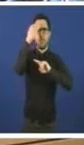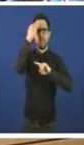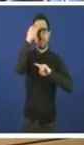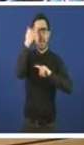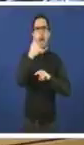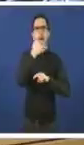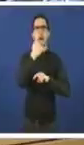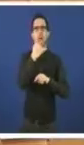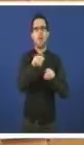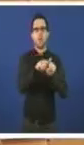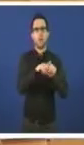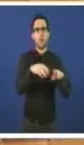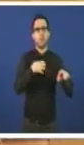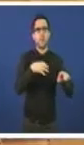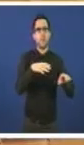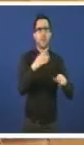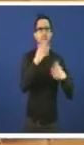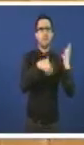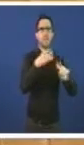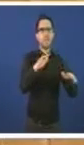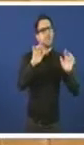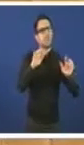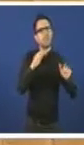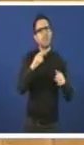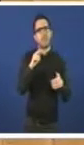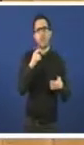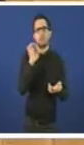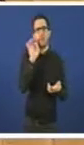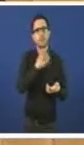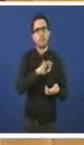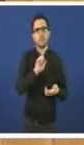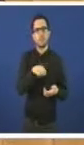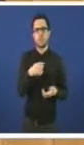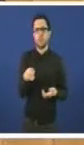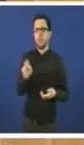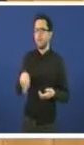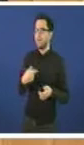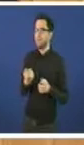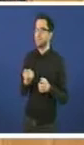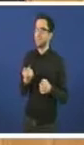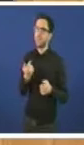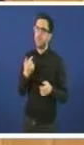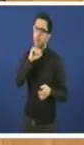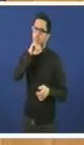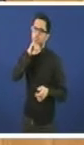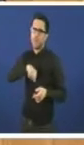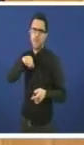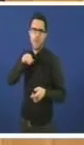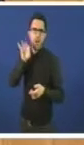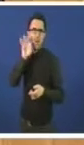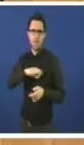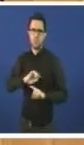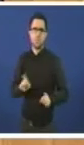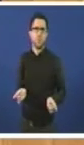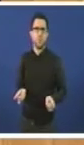cuáles son esas características especiales eso no negar al egoísmo no son nada galeguistas son